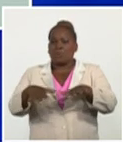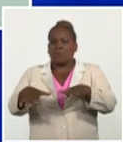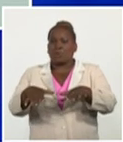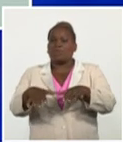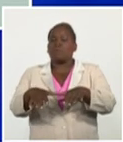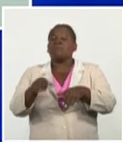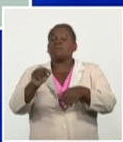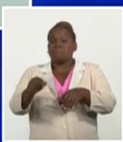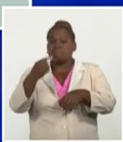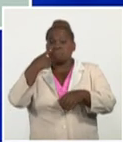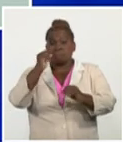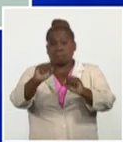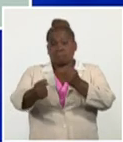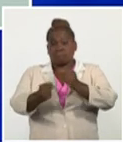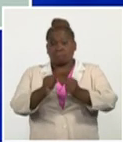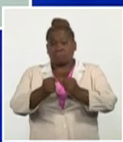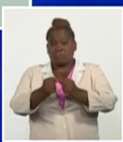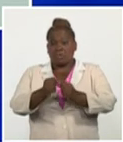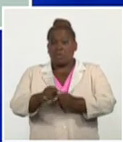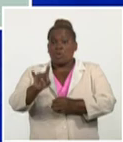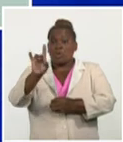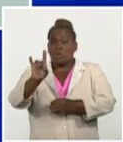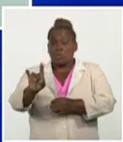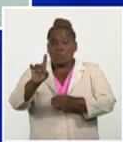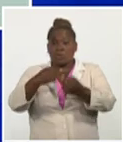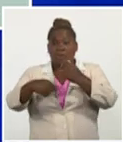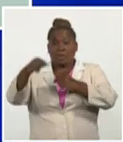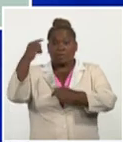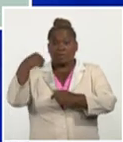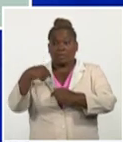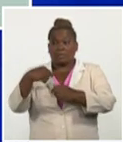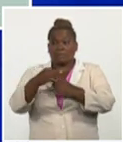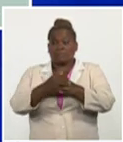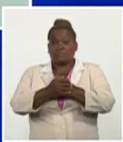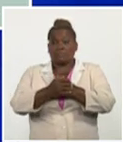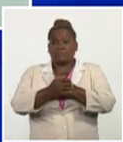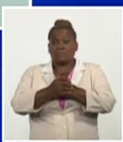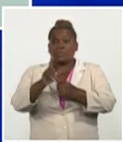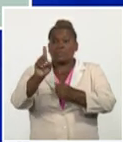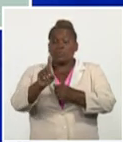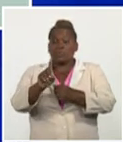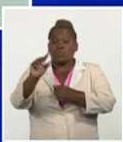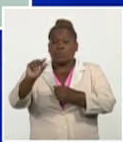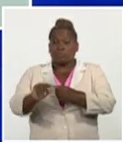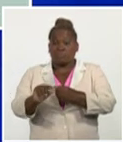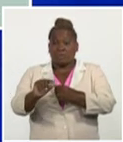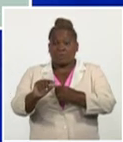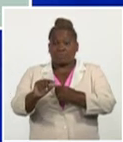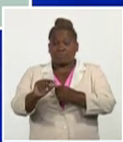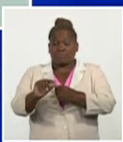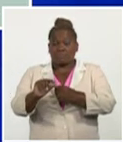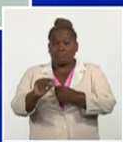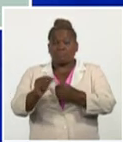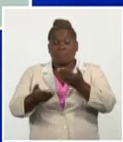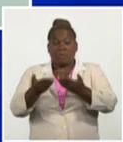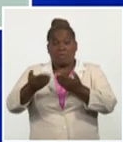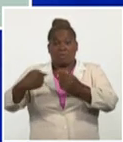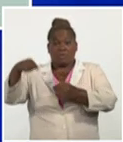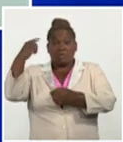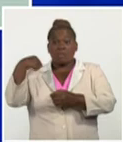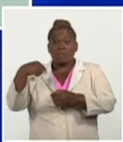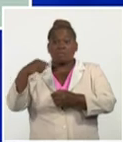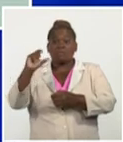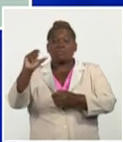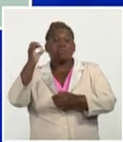pandemia, 9 casos ayer, incluso 1 menos que el día anterior, de Cienfuentes y Placetas 2 de